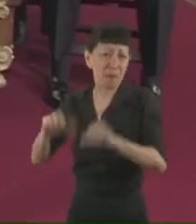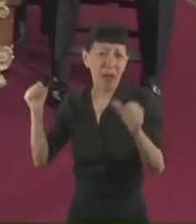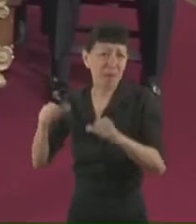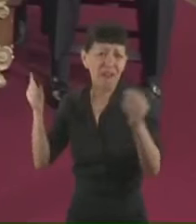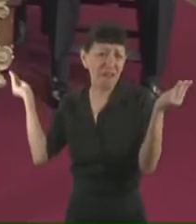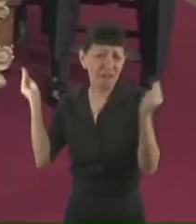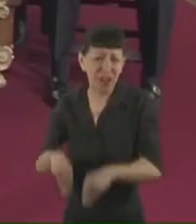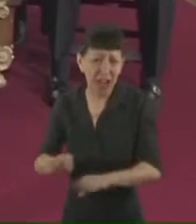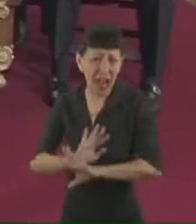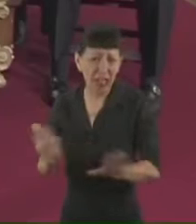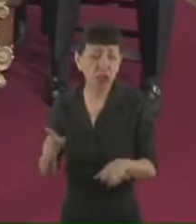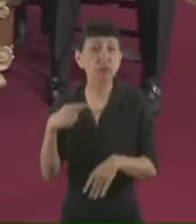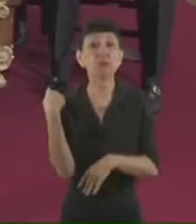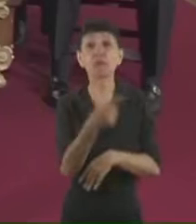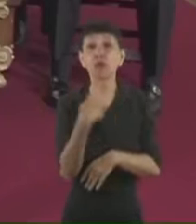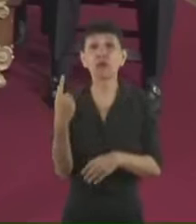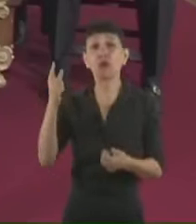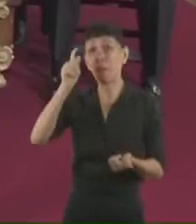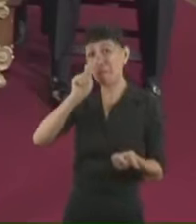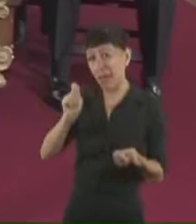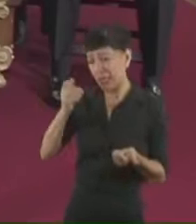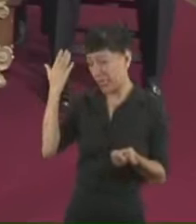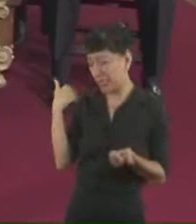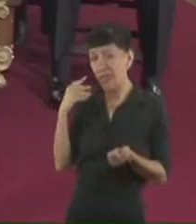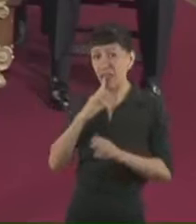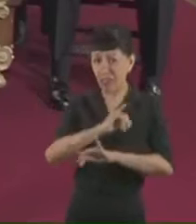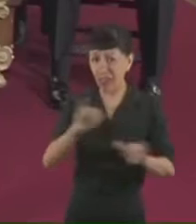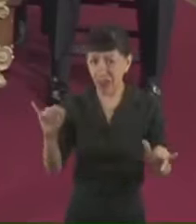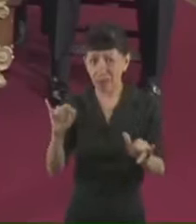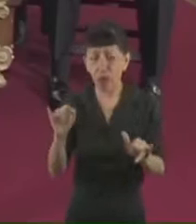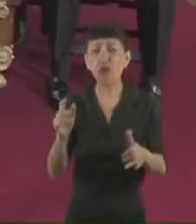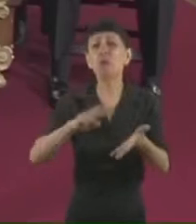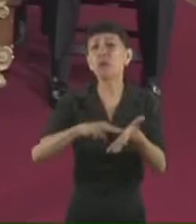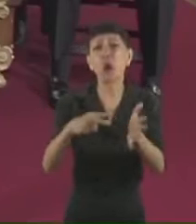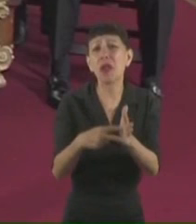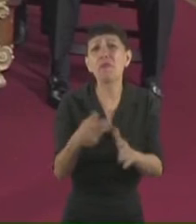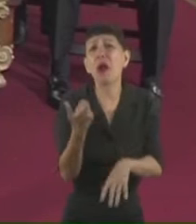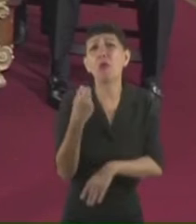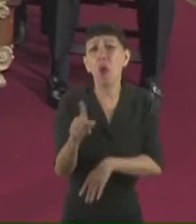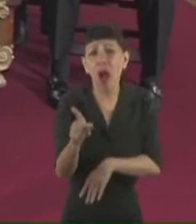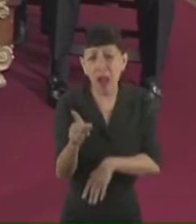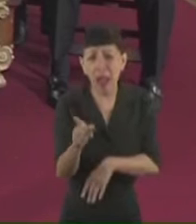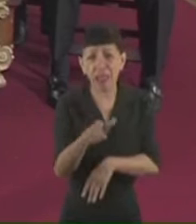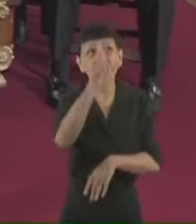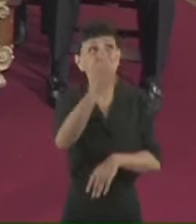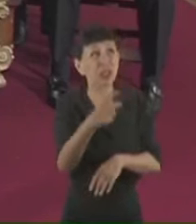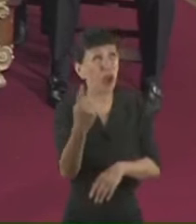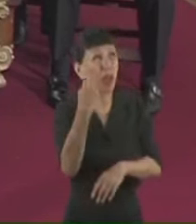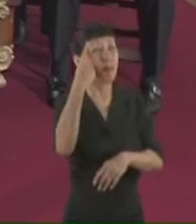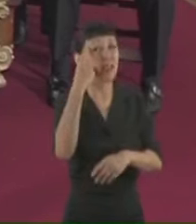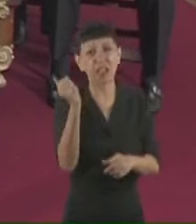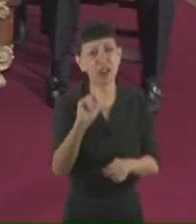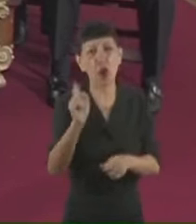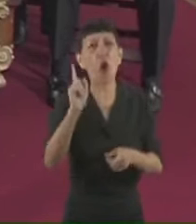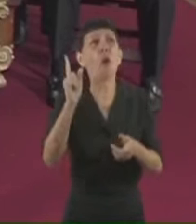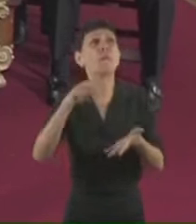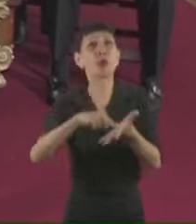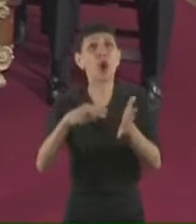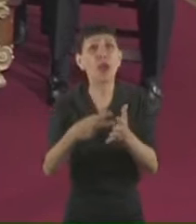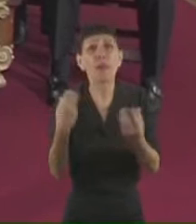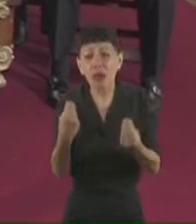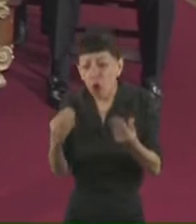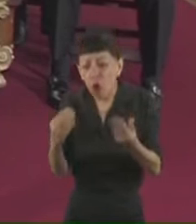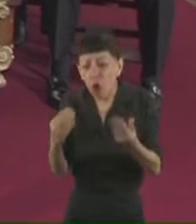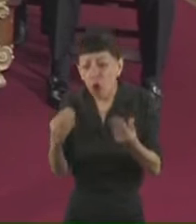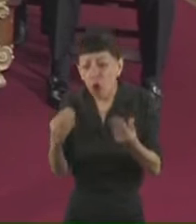todos estos meses el problema no es el chef sino la receta esas ideas que fracasaron en la Argentina